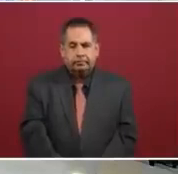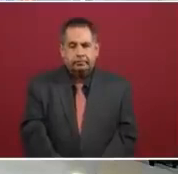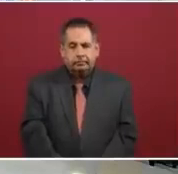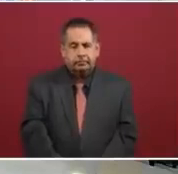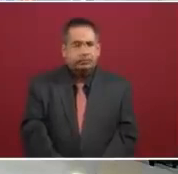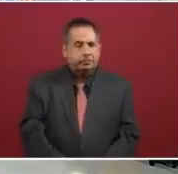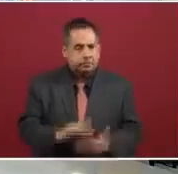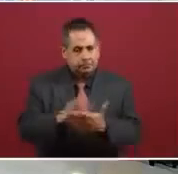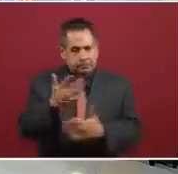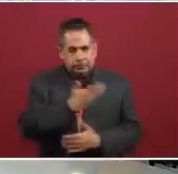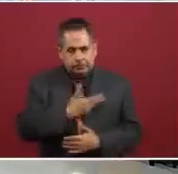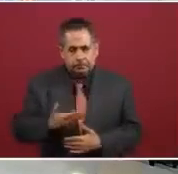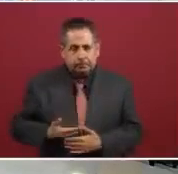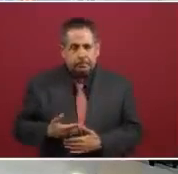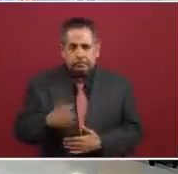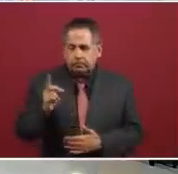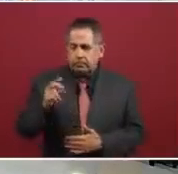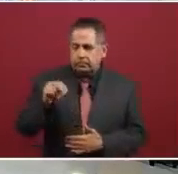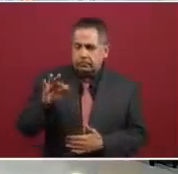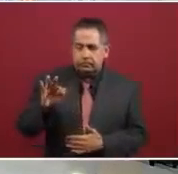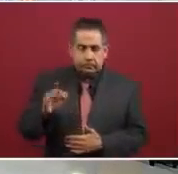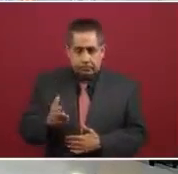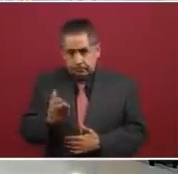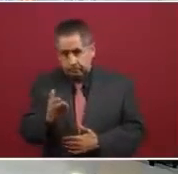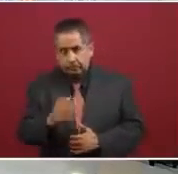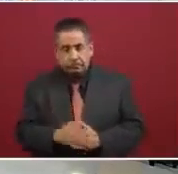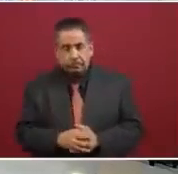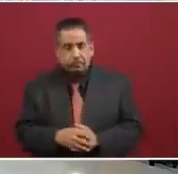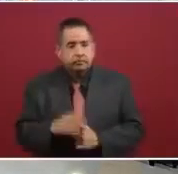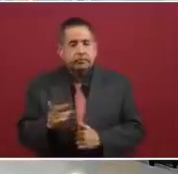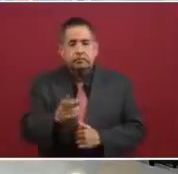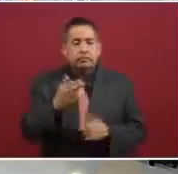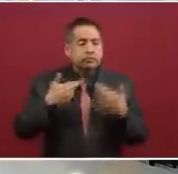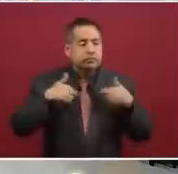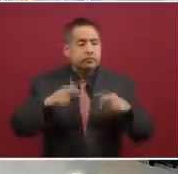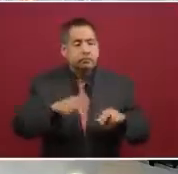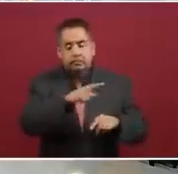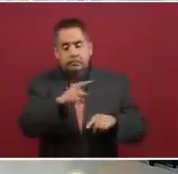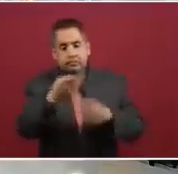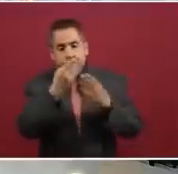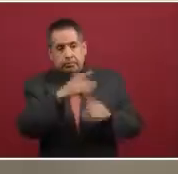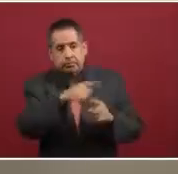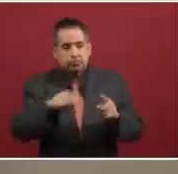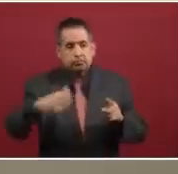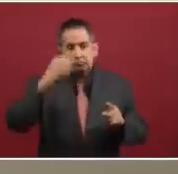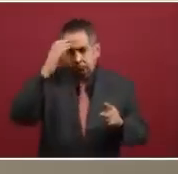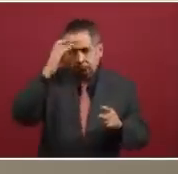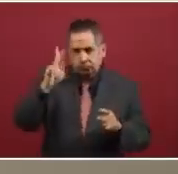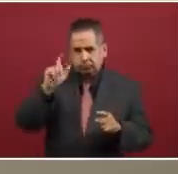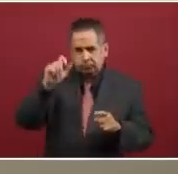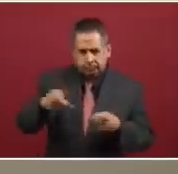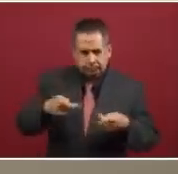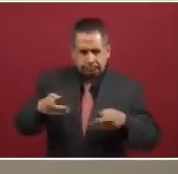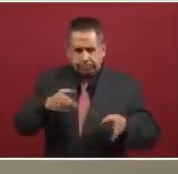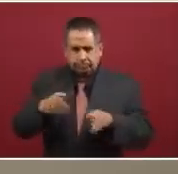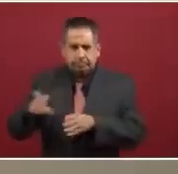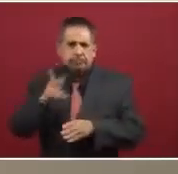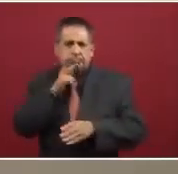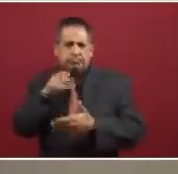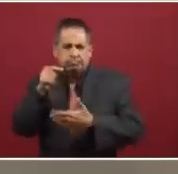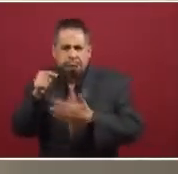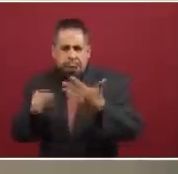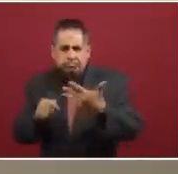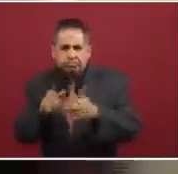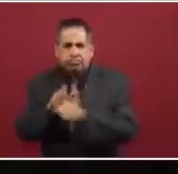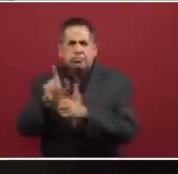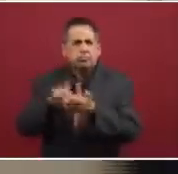Gracias, presidente. Estefano Ochoa, ADN 40. Saber si los representantes de las instituciones bancarias ya conocen el plan de negocios de Pemex. De ser así,